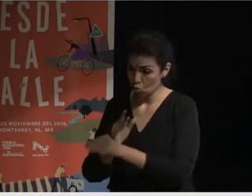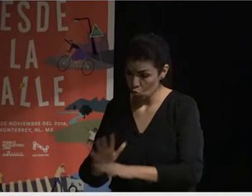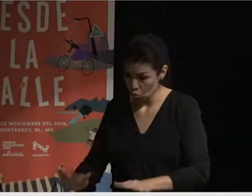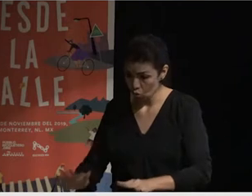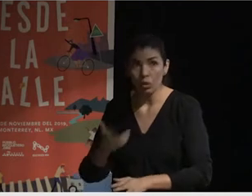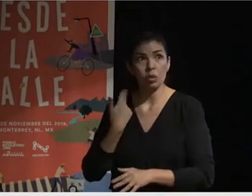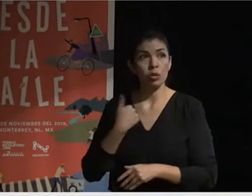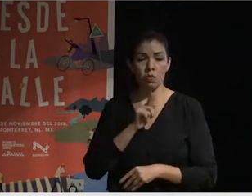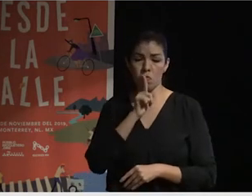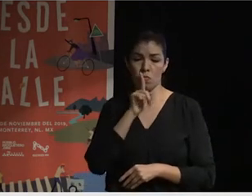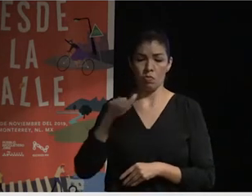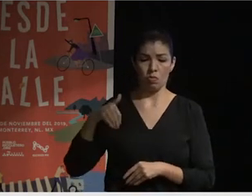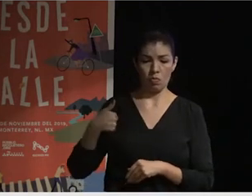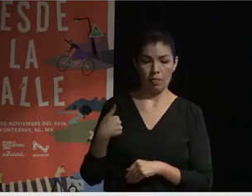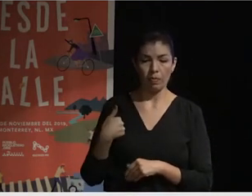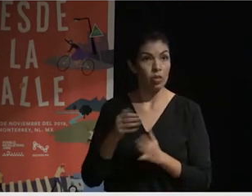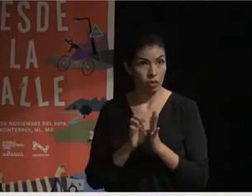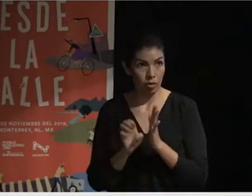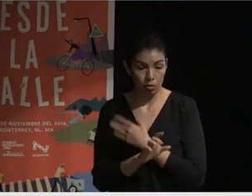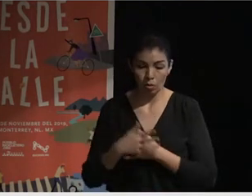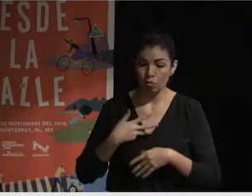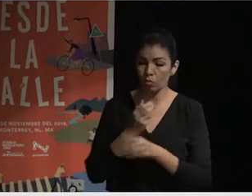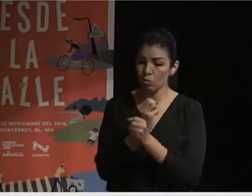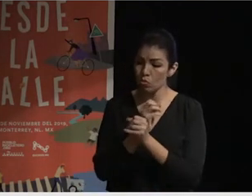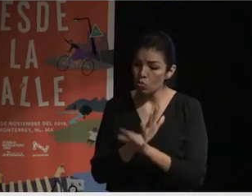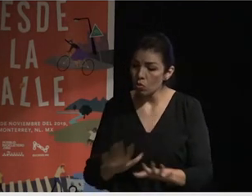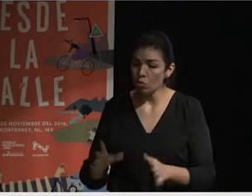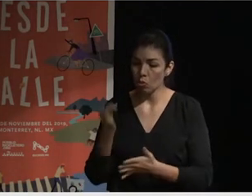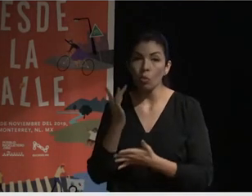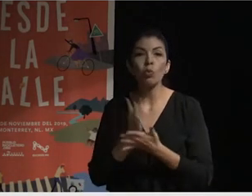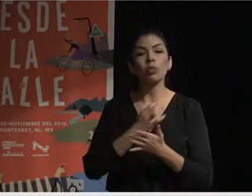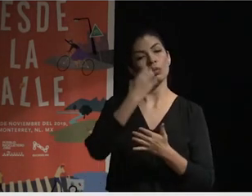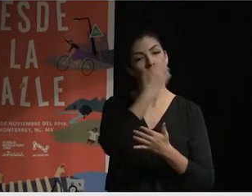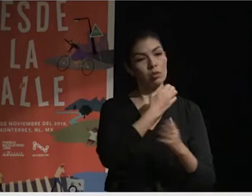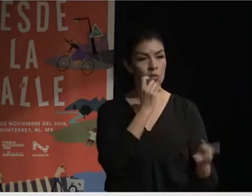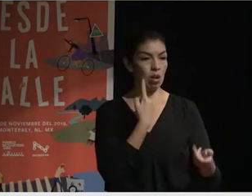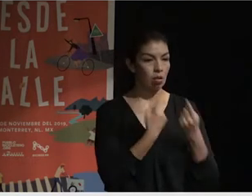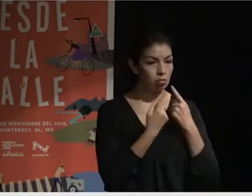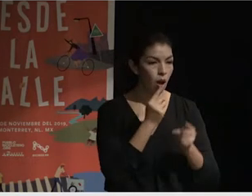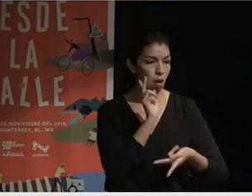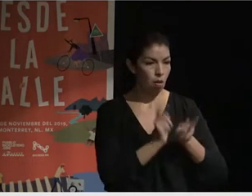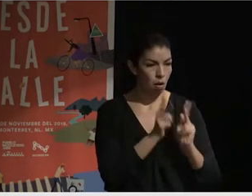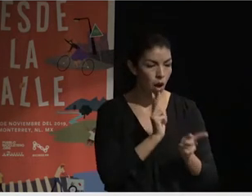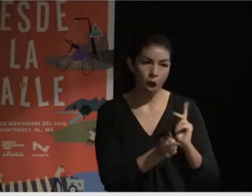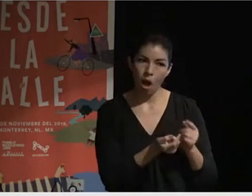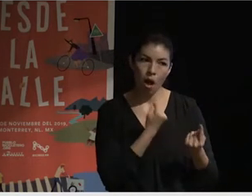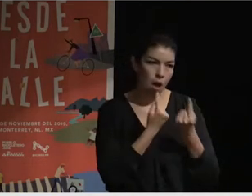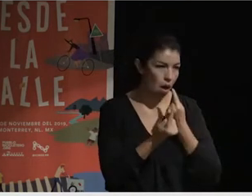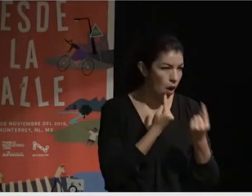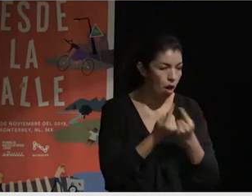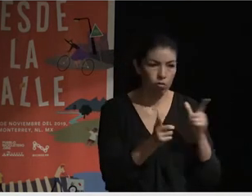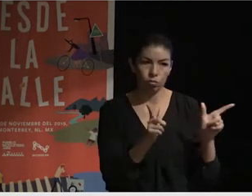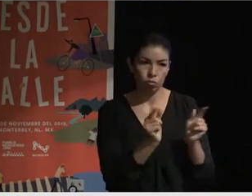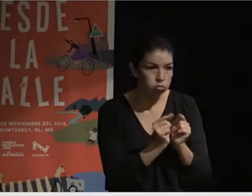a la academia, pero no la estamos llevando a la sociedad en general. Y creo que ese es un reto que también tendríamos que empezar a cuestionarnos.